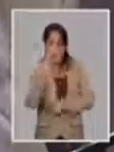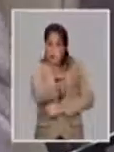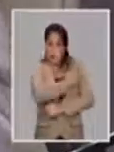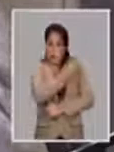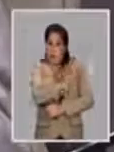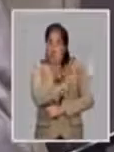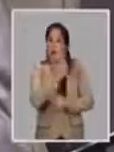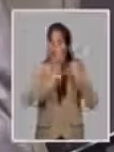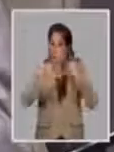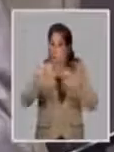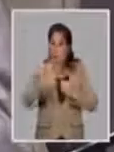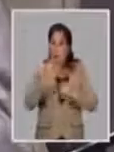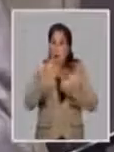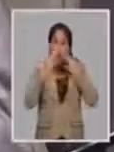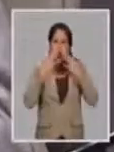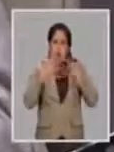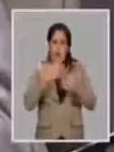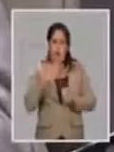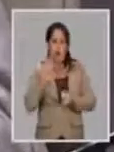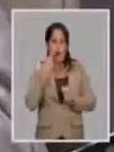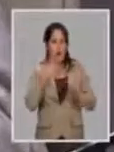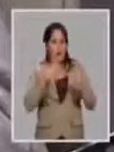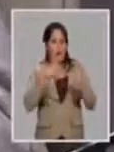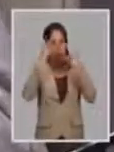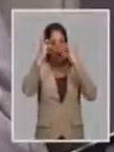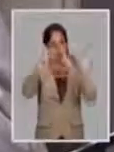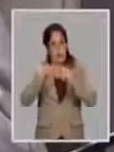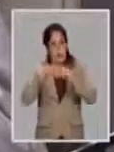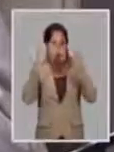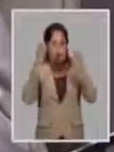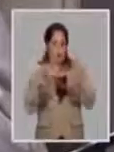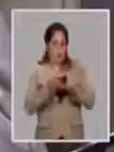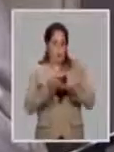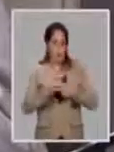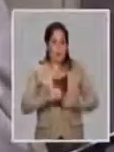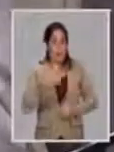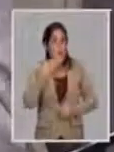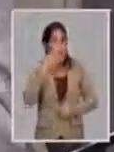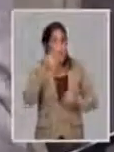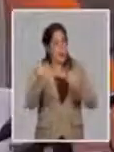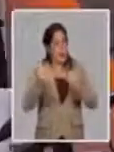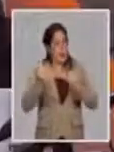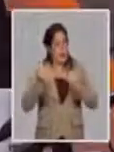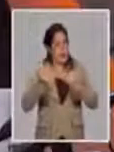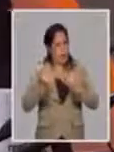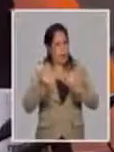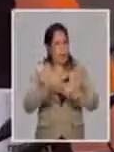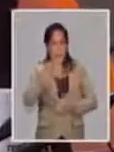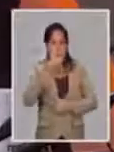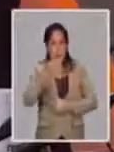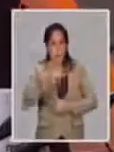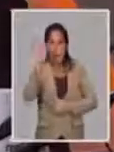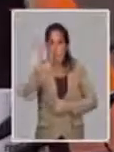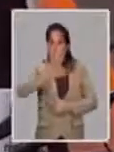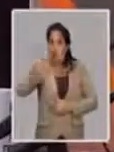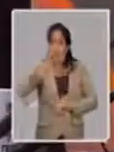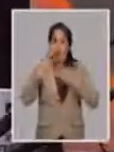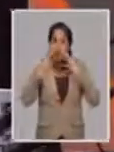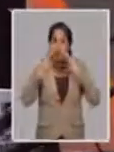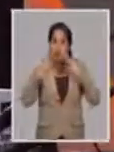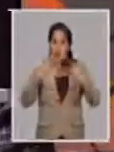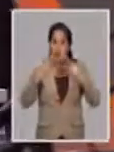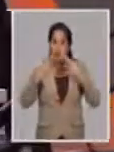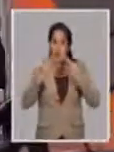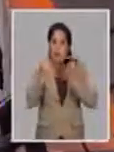certificación de nuestras vacunas es algo que va a tener mucho valor para el reconocimiento de los resultados a nivel internacional. Bueno, buenísimas noticias a las que está hablando, altísimos